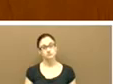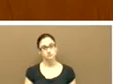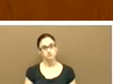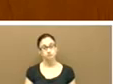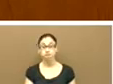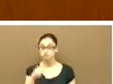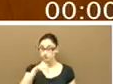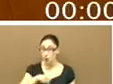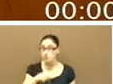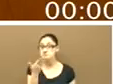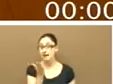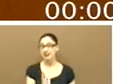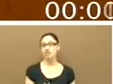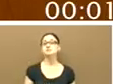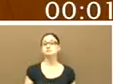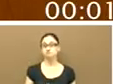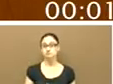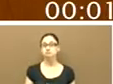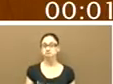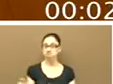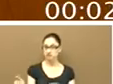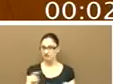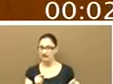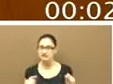Hoy parece que iba el debate